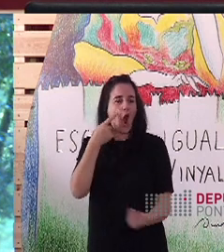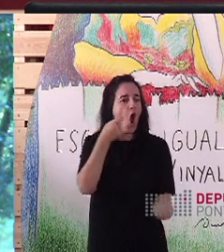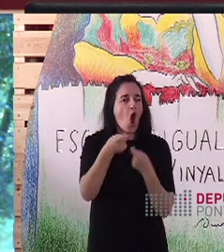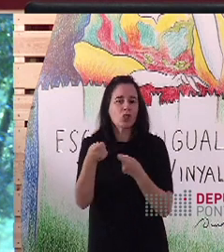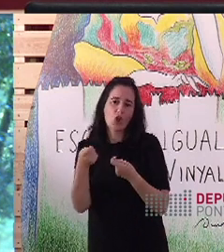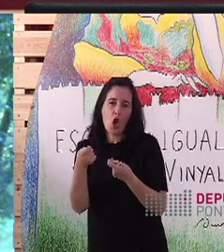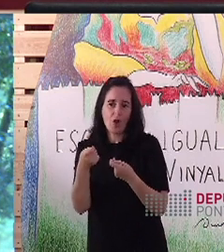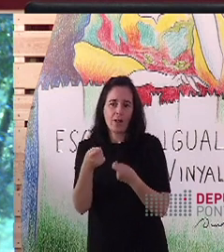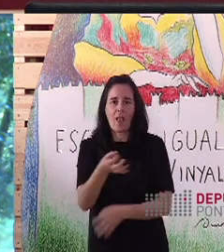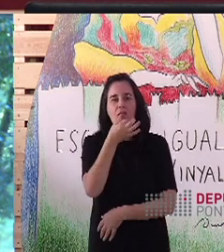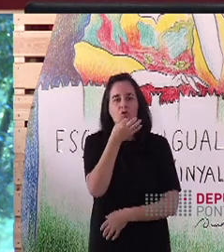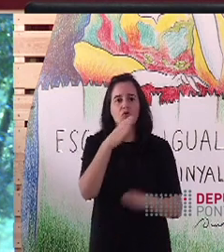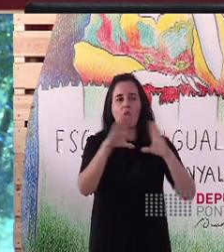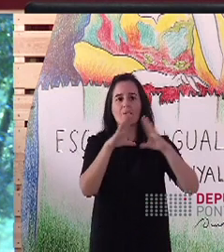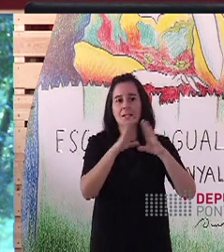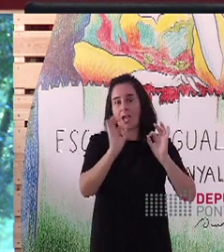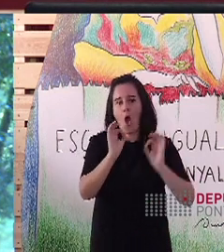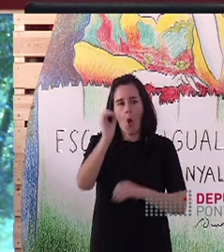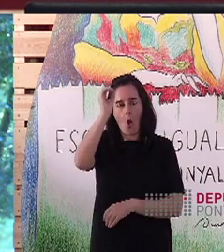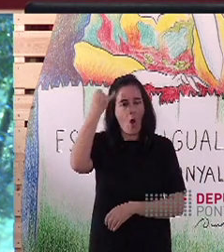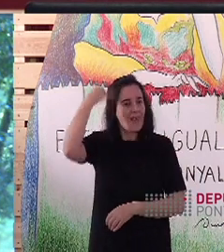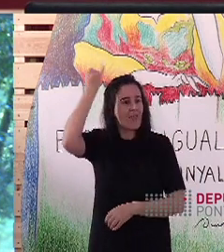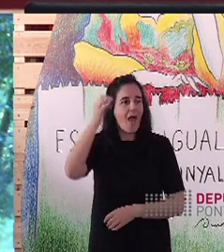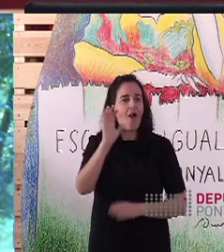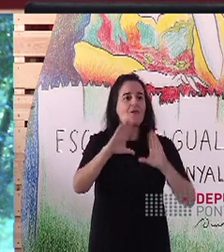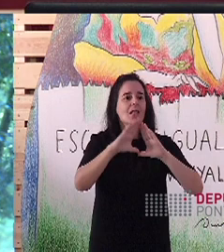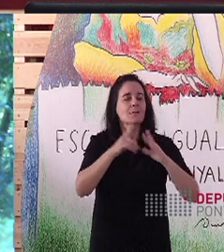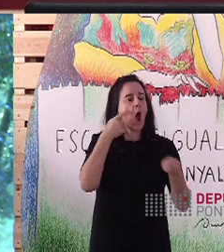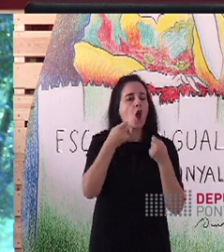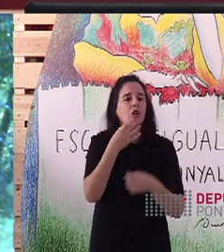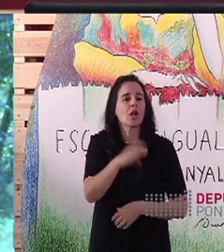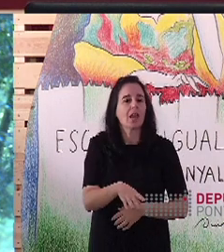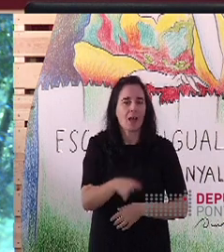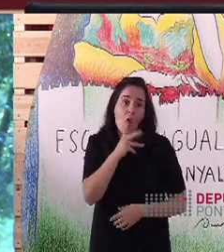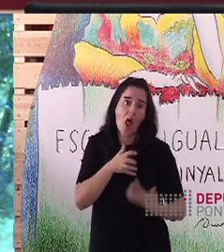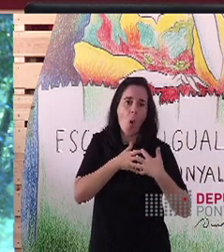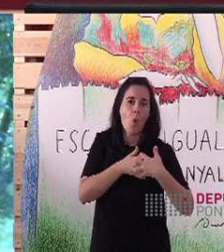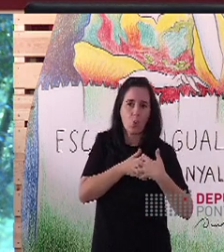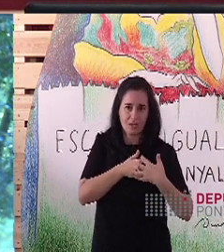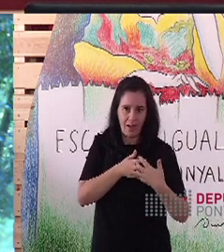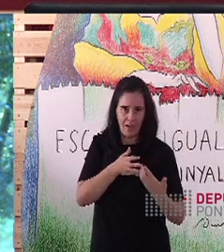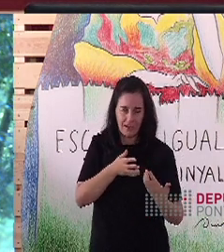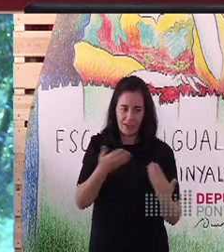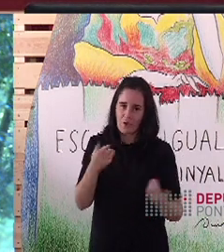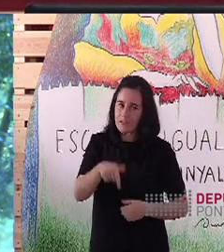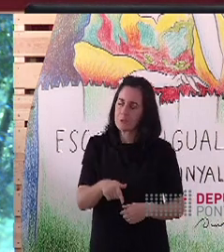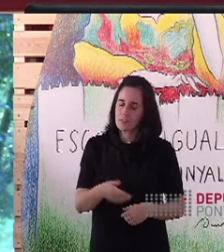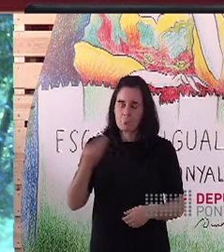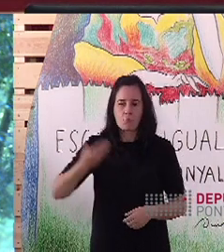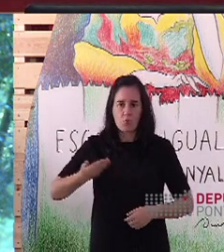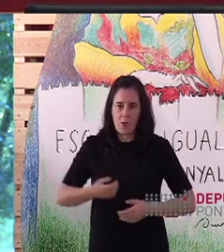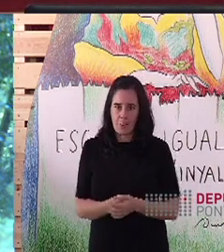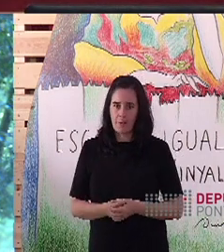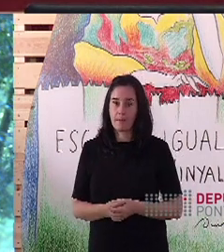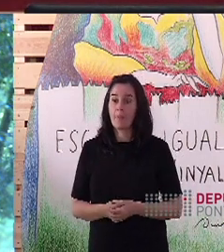discurso feminista. Creo que esto es un elemento importantísimo. Hay dos sectores en